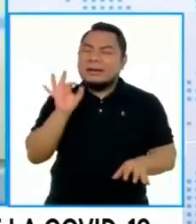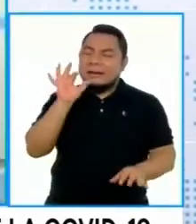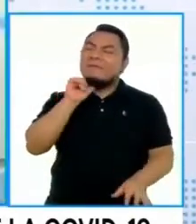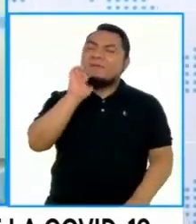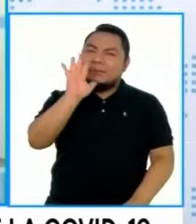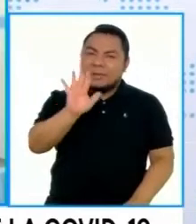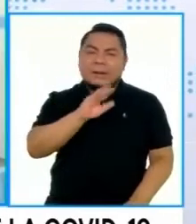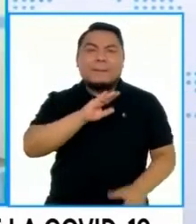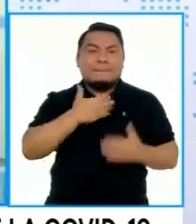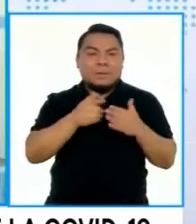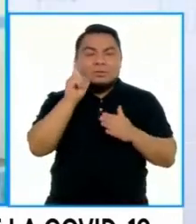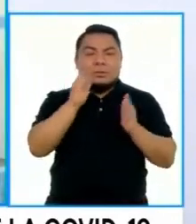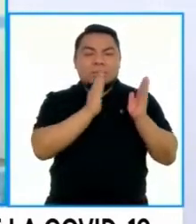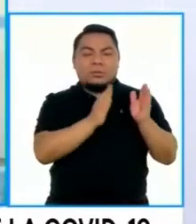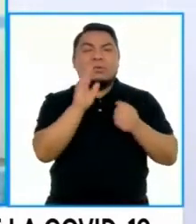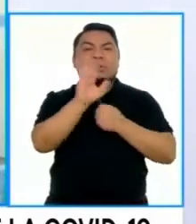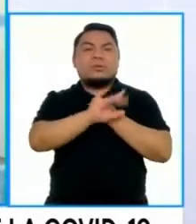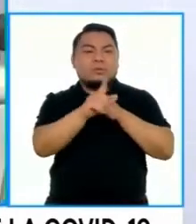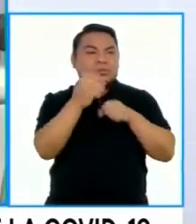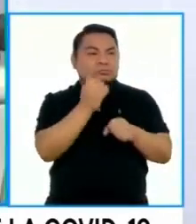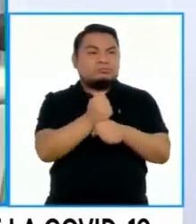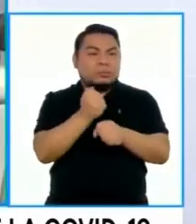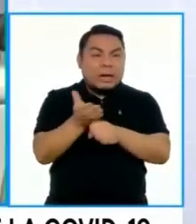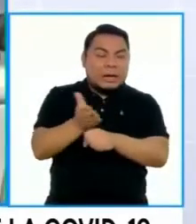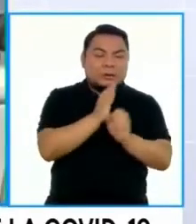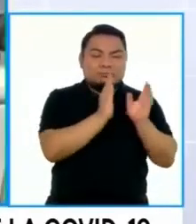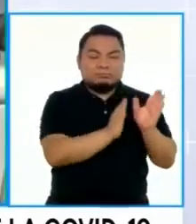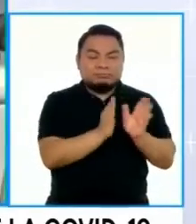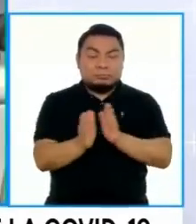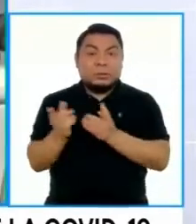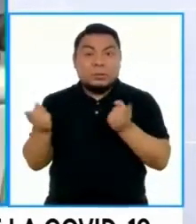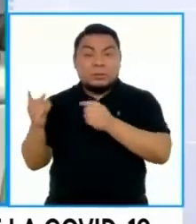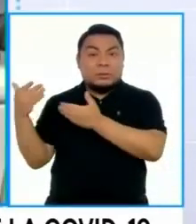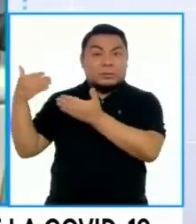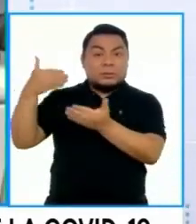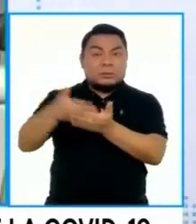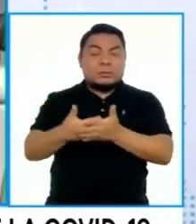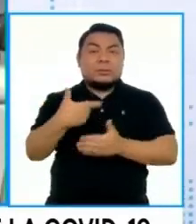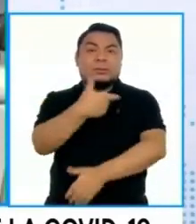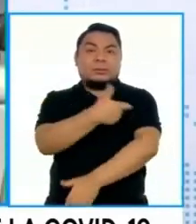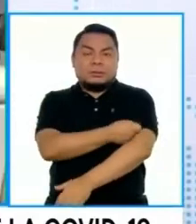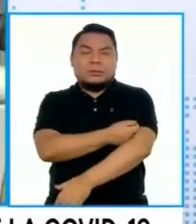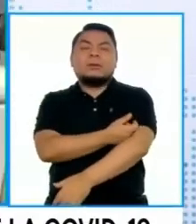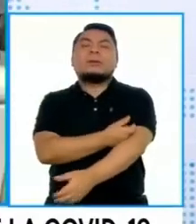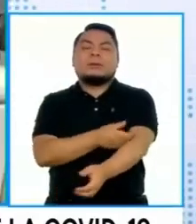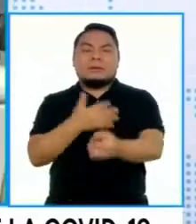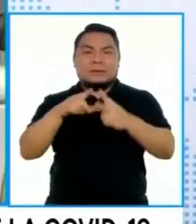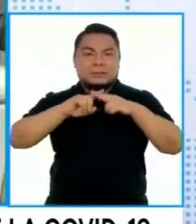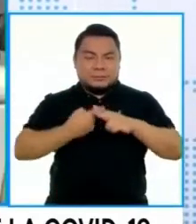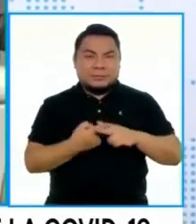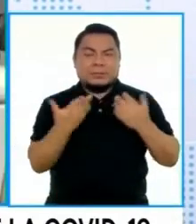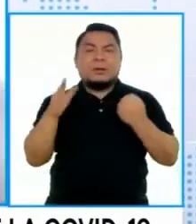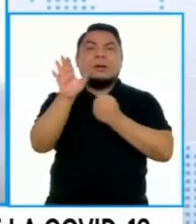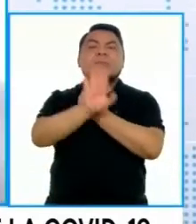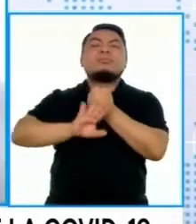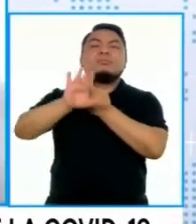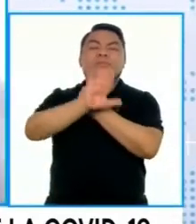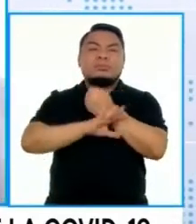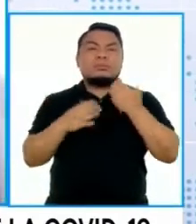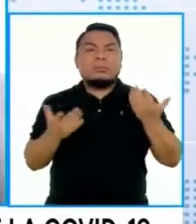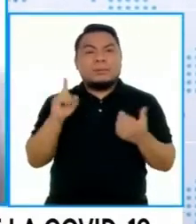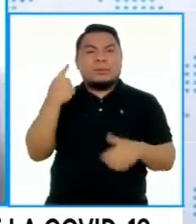preparando todas las condiciones logísticas para que inmediatamente lleguen las vacunas, empiece a protegerse